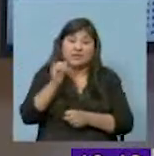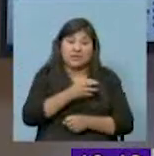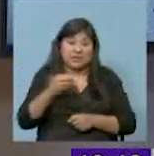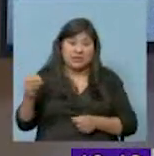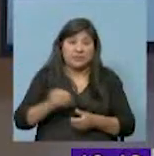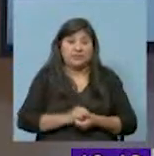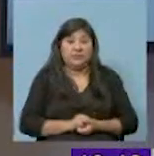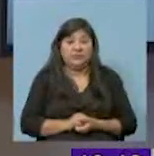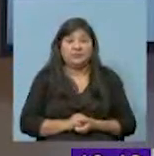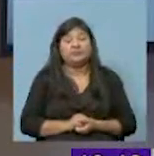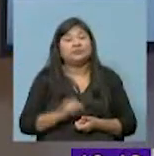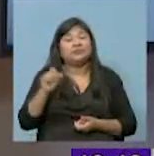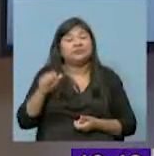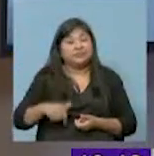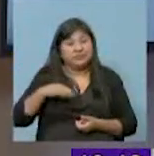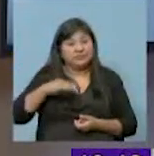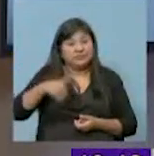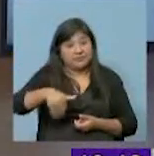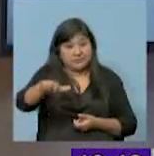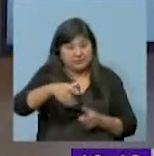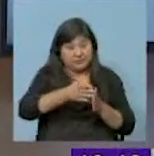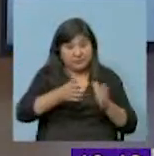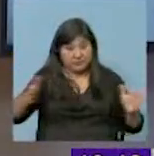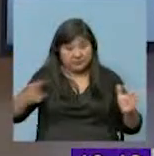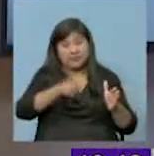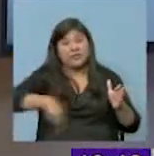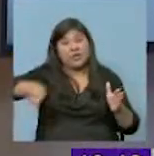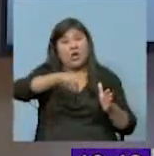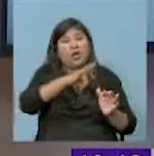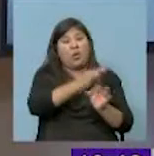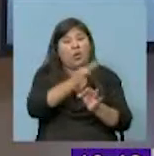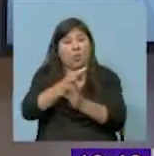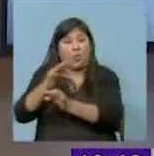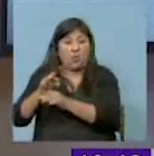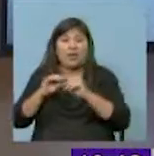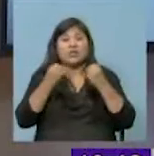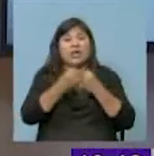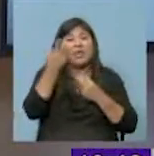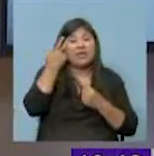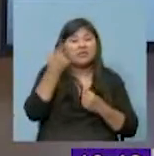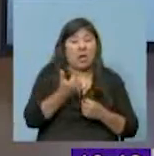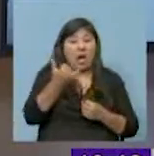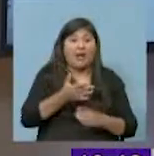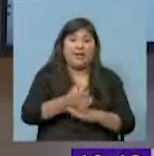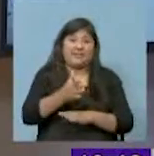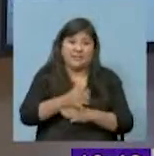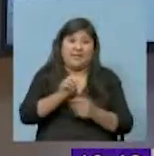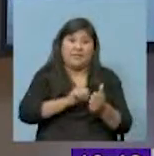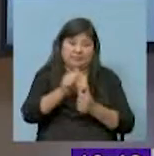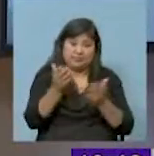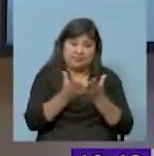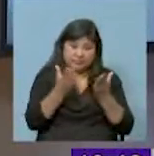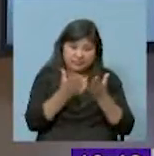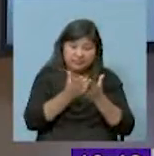Y este año se van a tomar exámenes en 18 establecimientos secundarios. A este número hay que